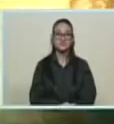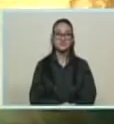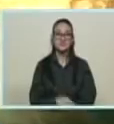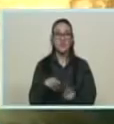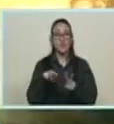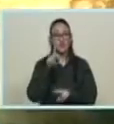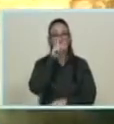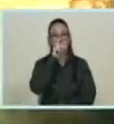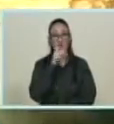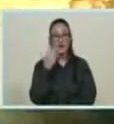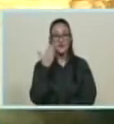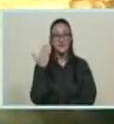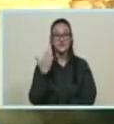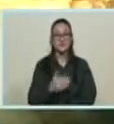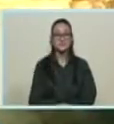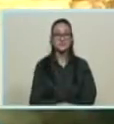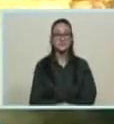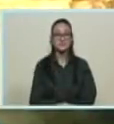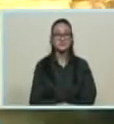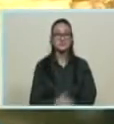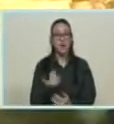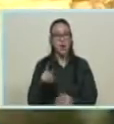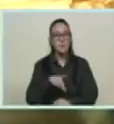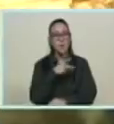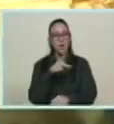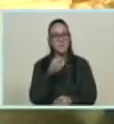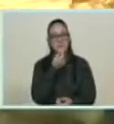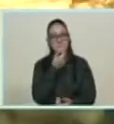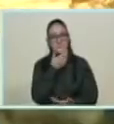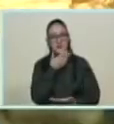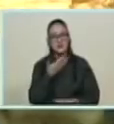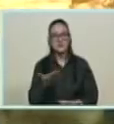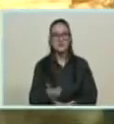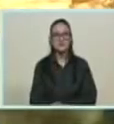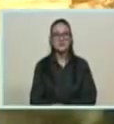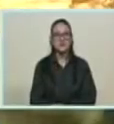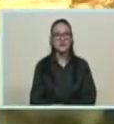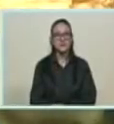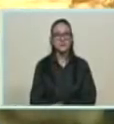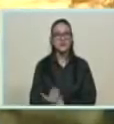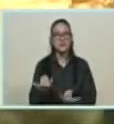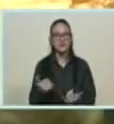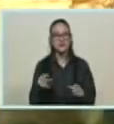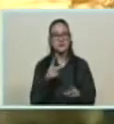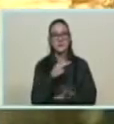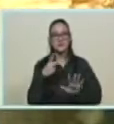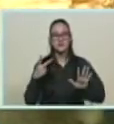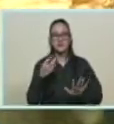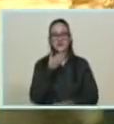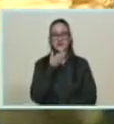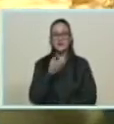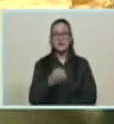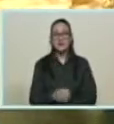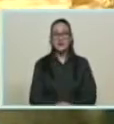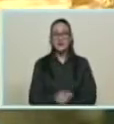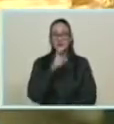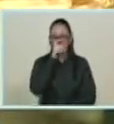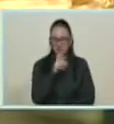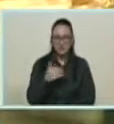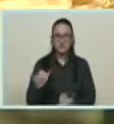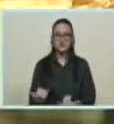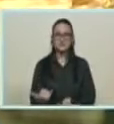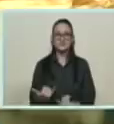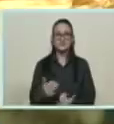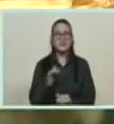12 años cumplió Alegría y nos trae un poema muy hermoso. Hoy, 27 de diciembre de este año,